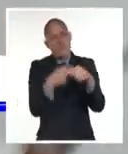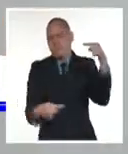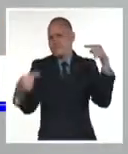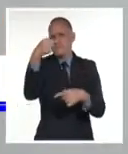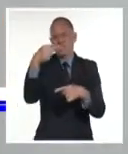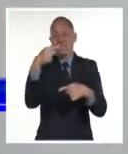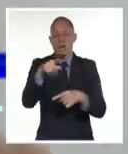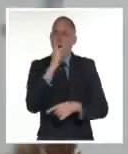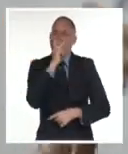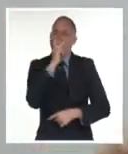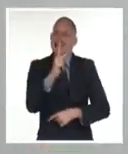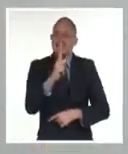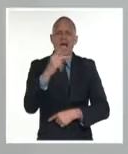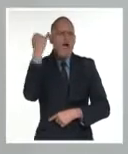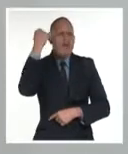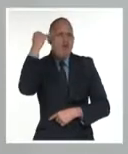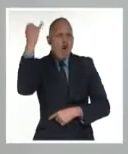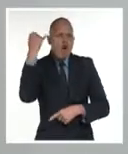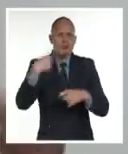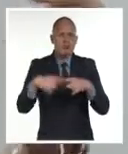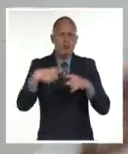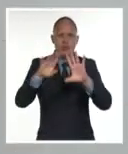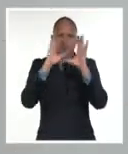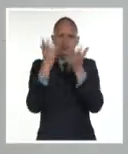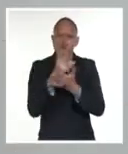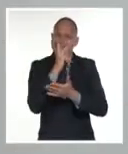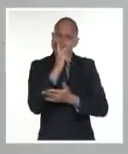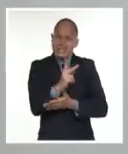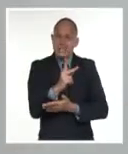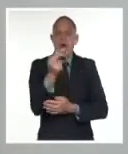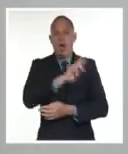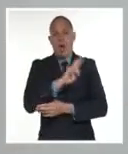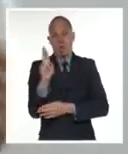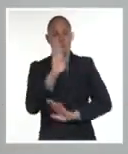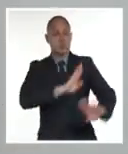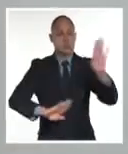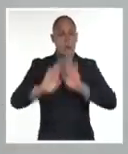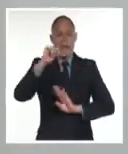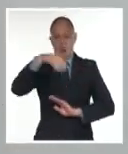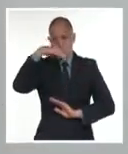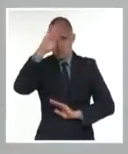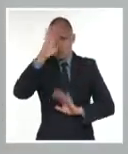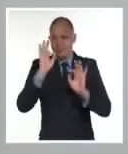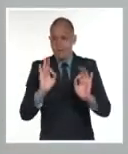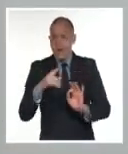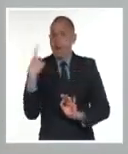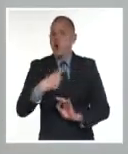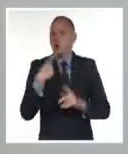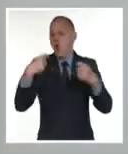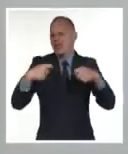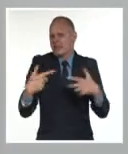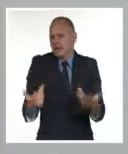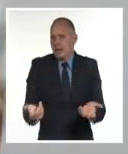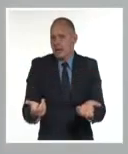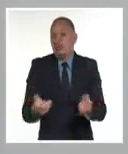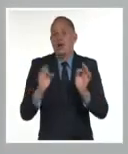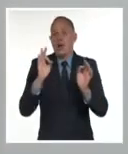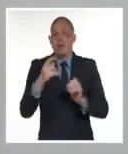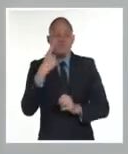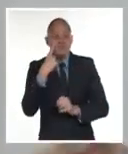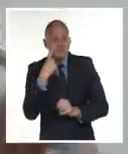ideológico principal de esta revolución, de este sistema social, yo creo que todos nosotros tenemos que buscar la manera desde